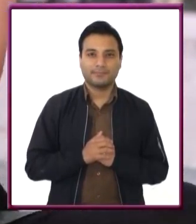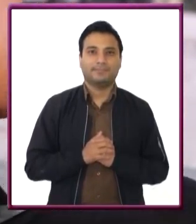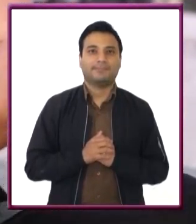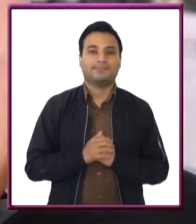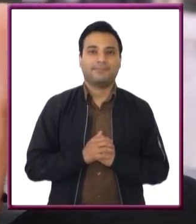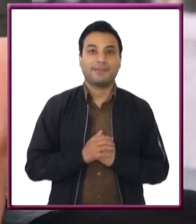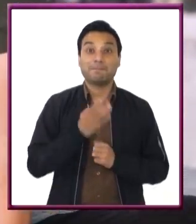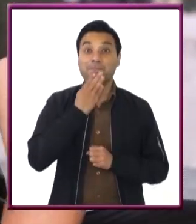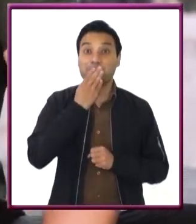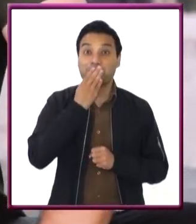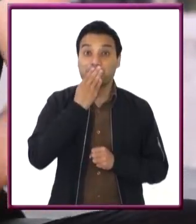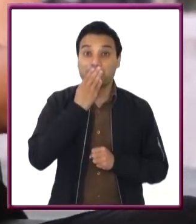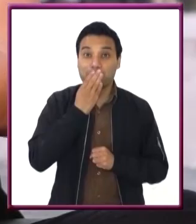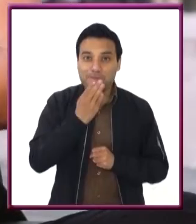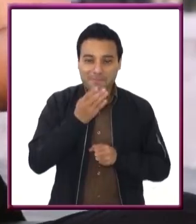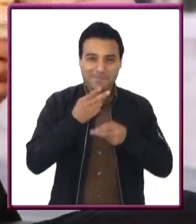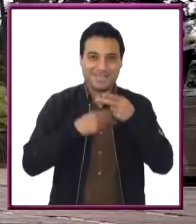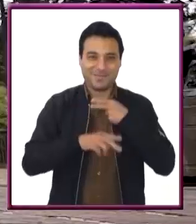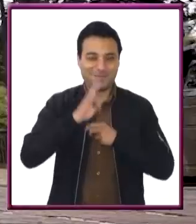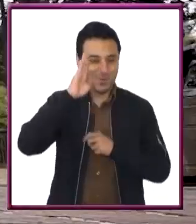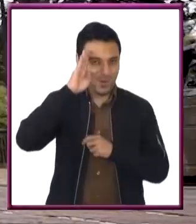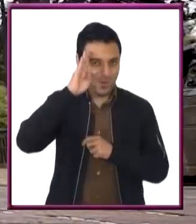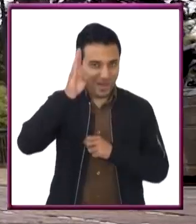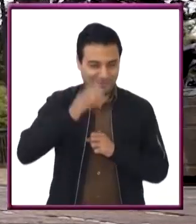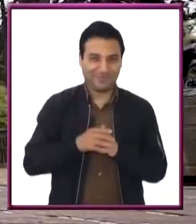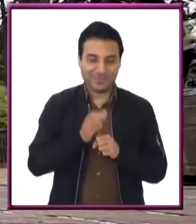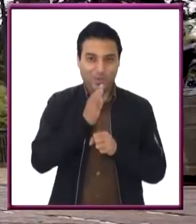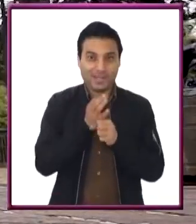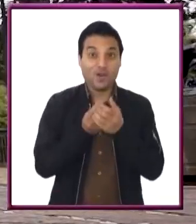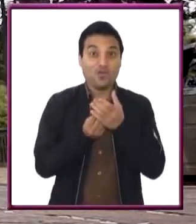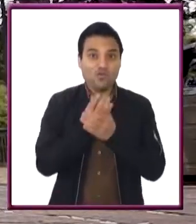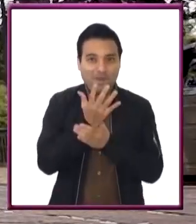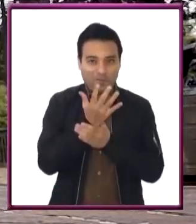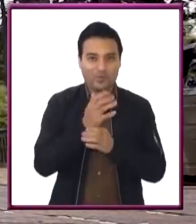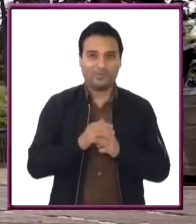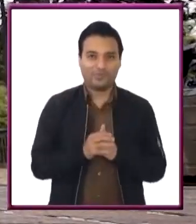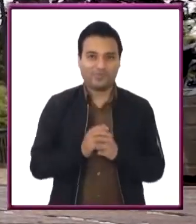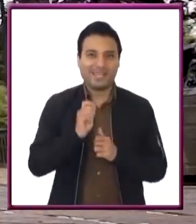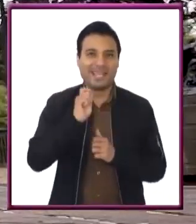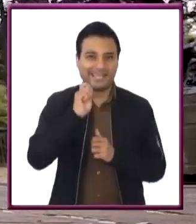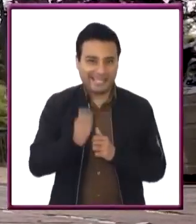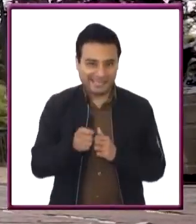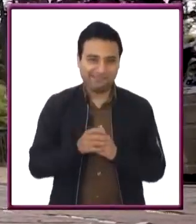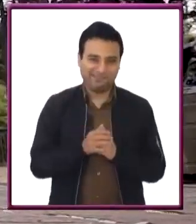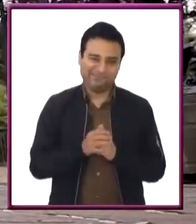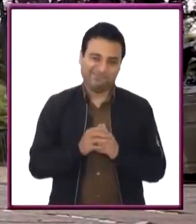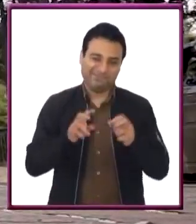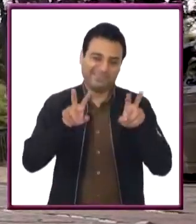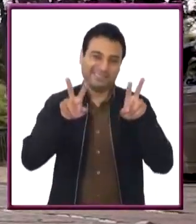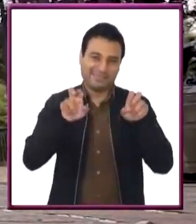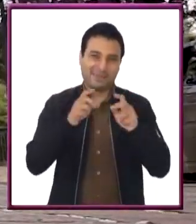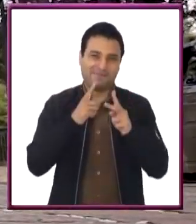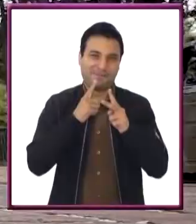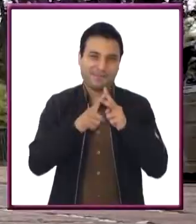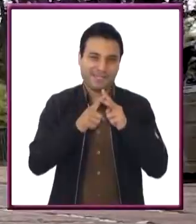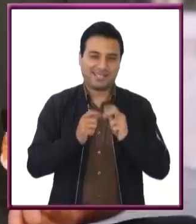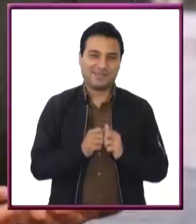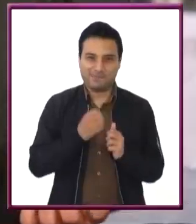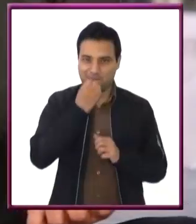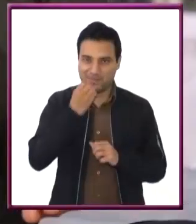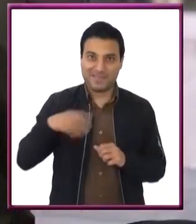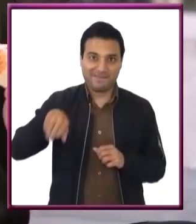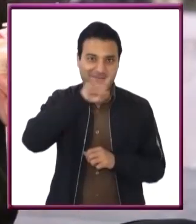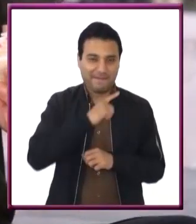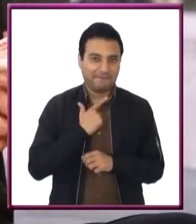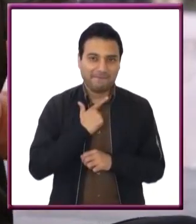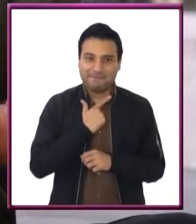Ay. Bienvenidos. Hola. Bienvenidos Sí. a un nuevo capítulo de Elemental, el show matemático más sabroso de la televisión.